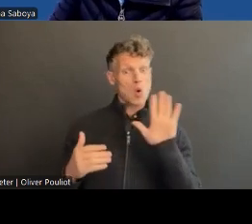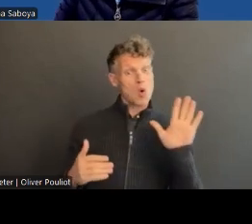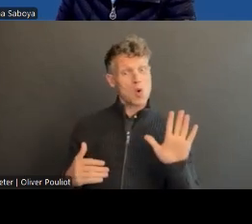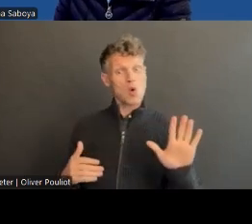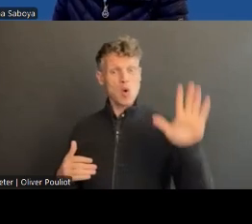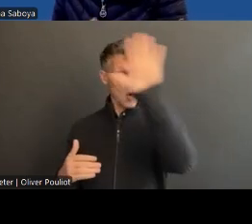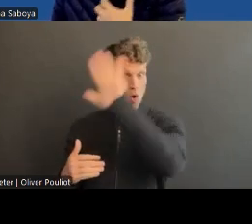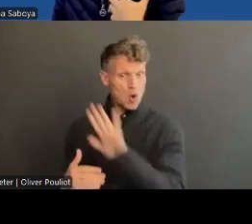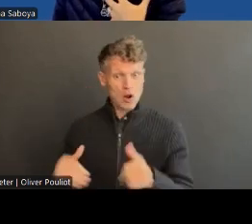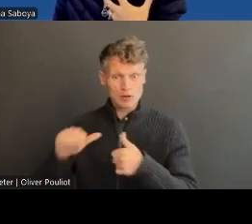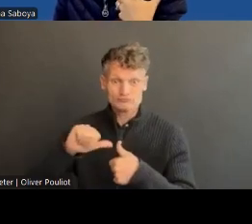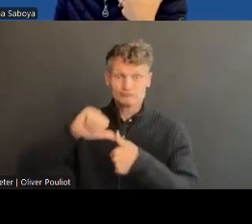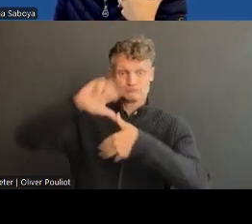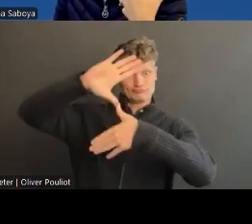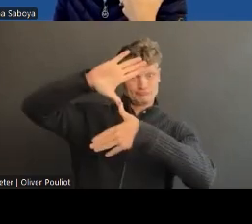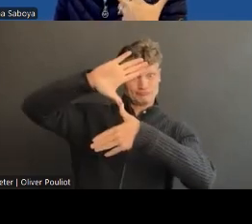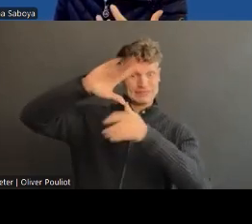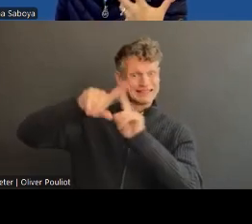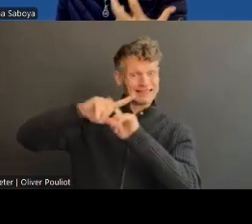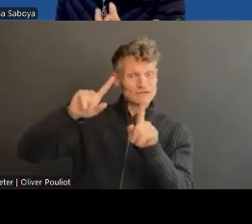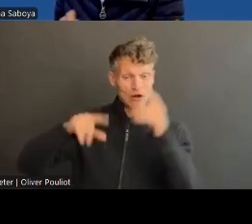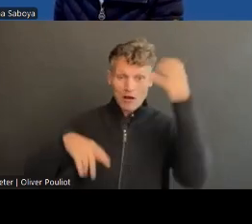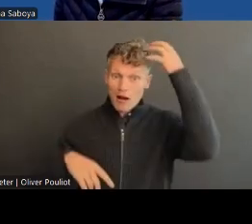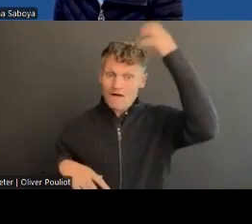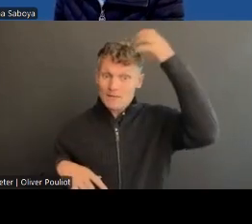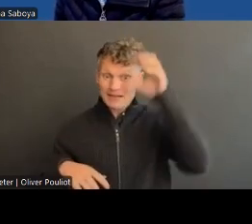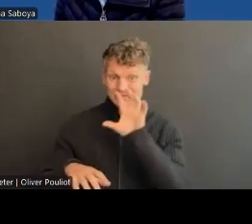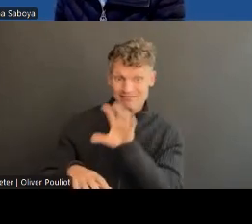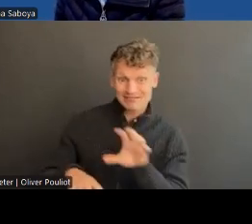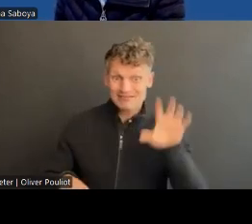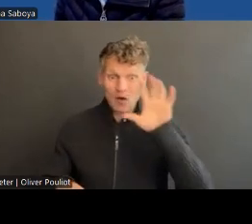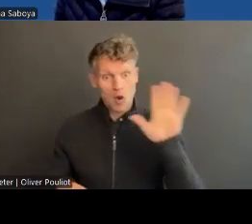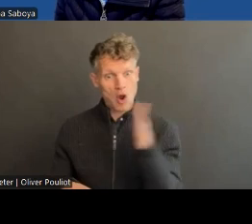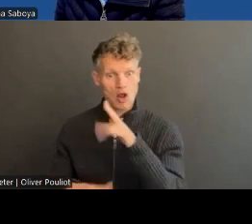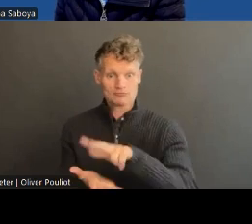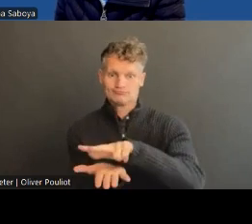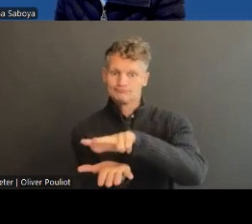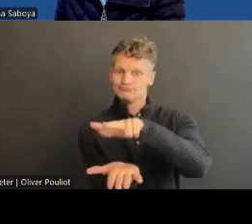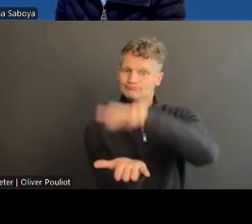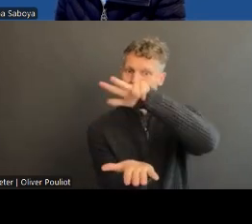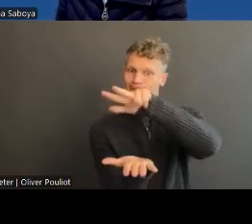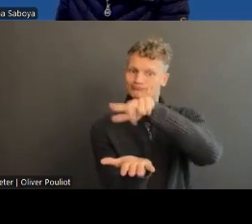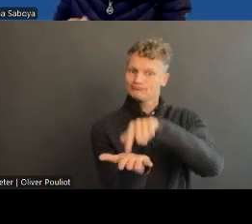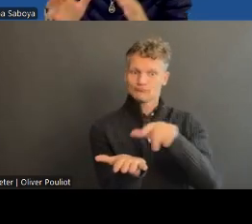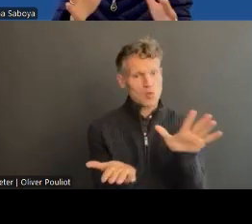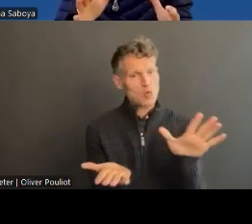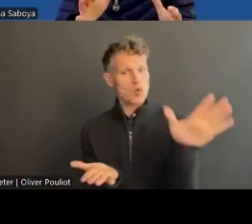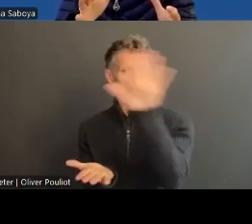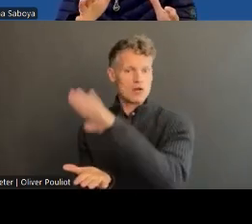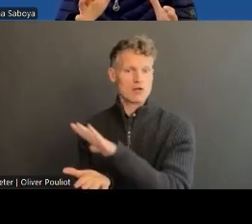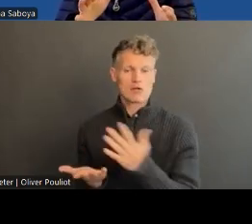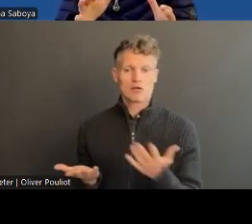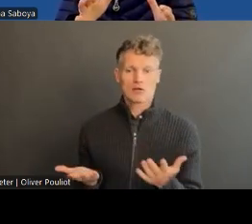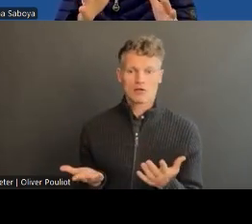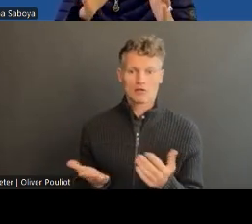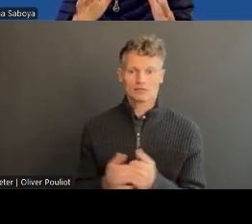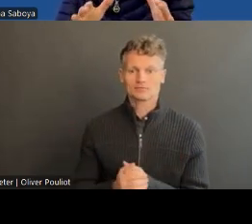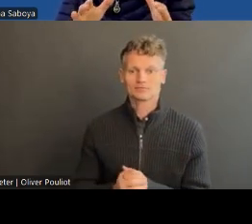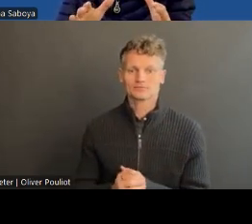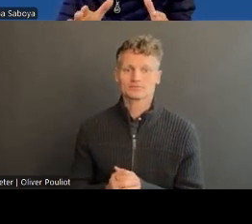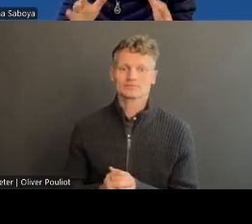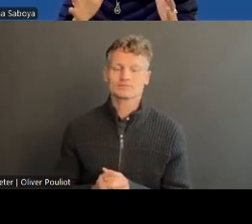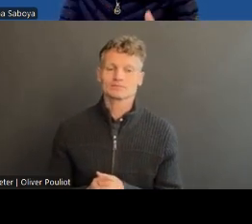los Estados miembros de la organización y el componente principal de la iniciativa de